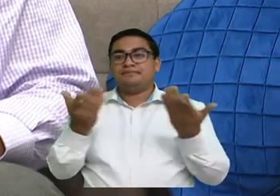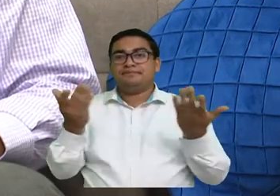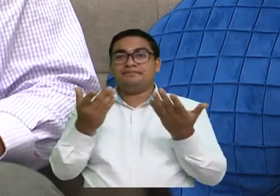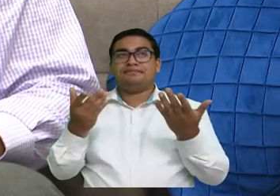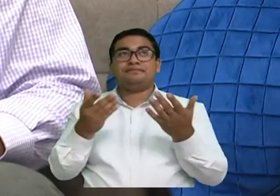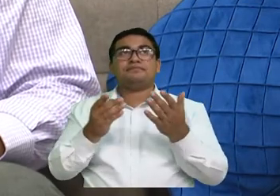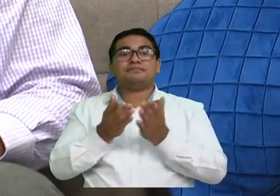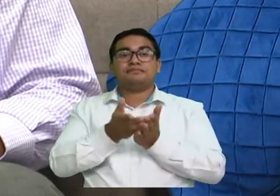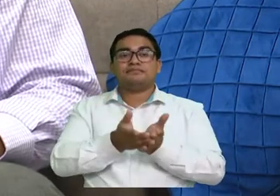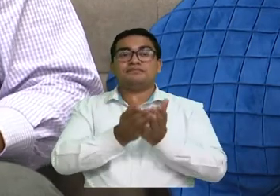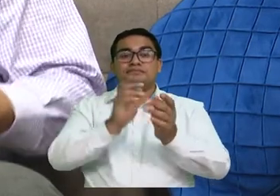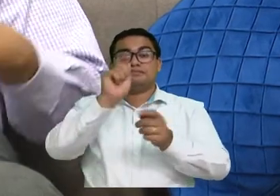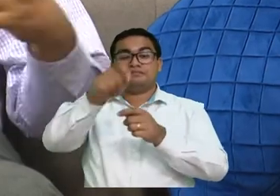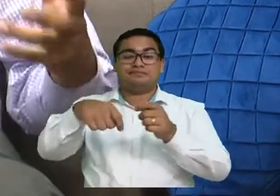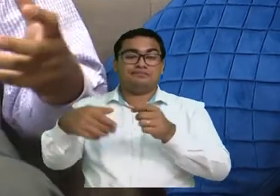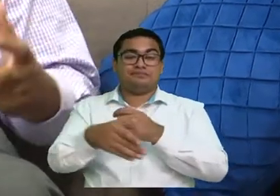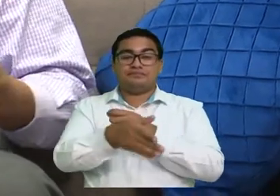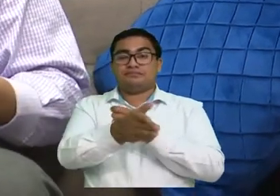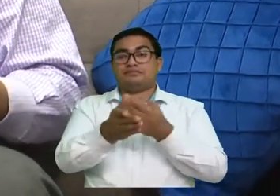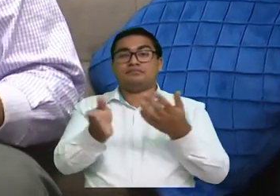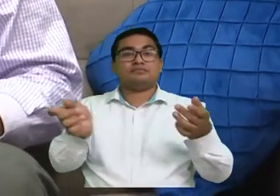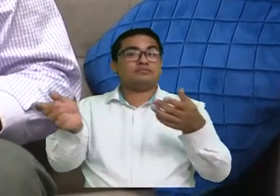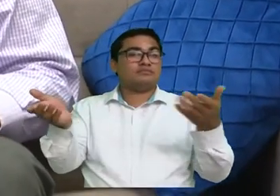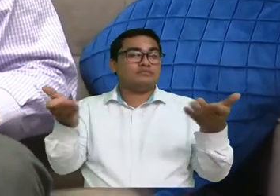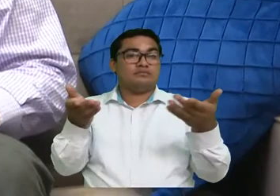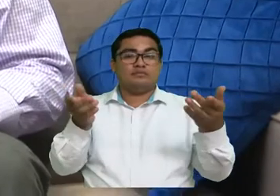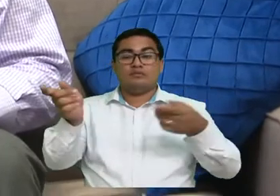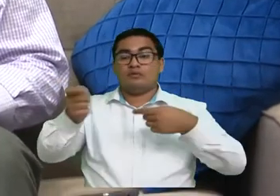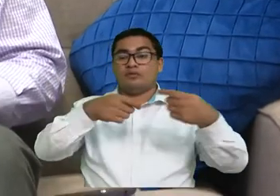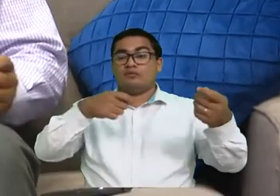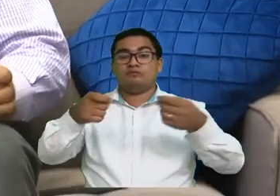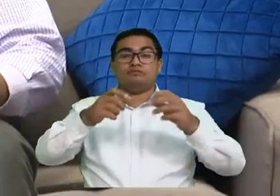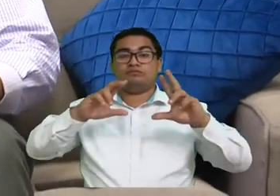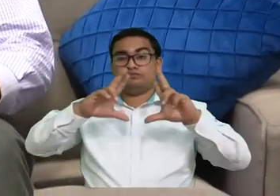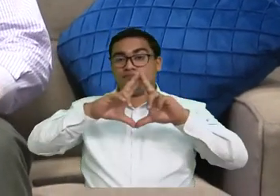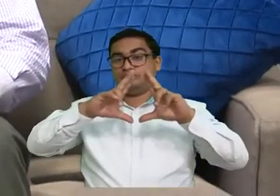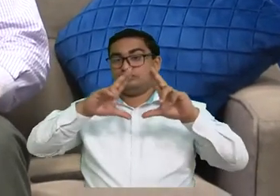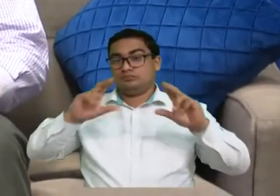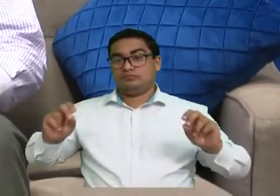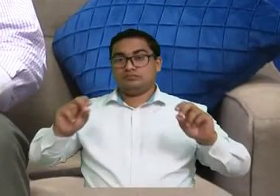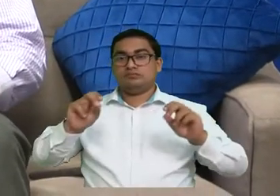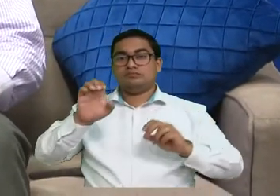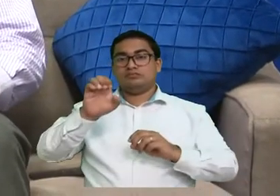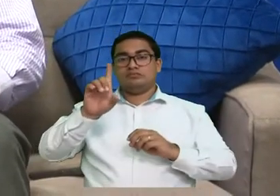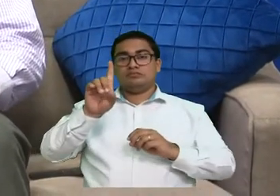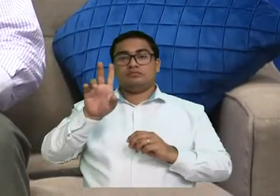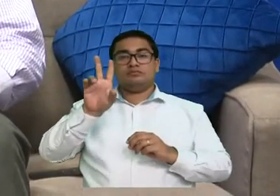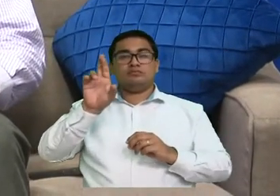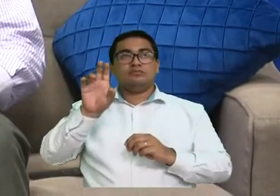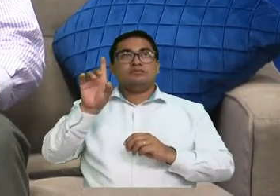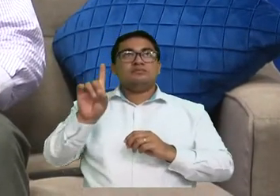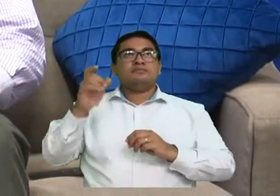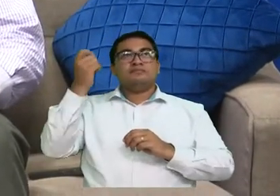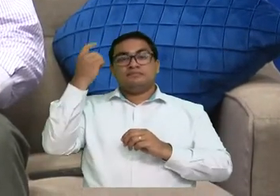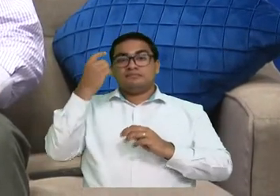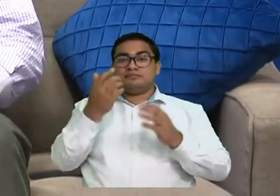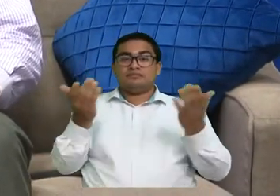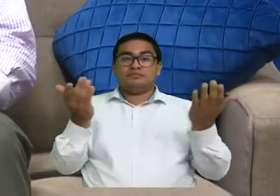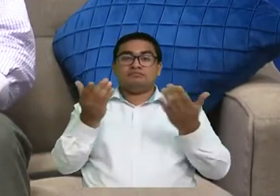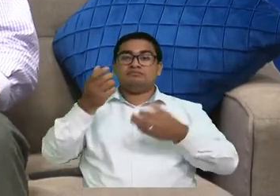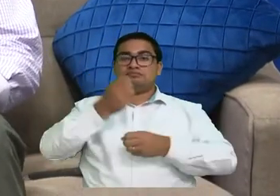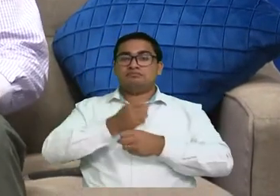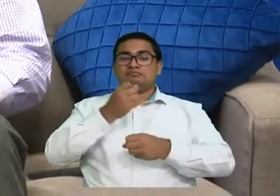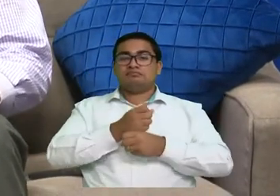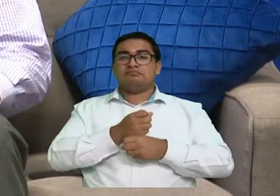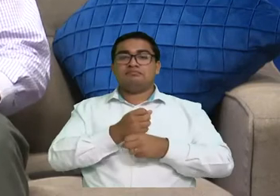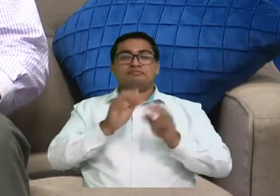pesca y la comercialización, como ha venido creciendo en el mercado interno. Compañero Edward, entender un poquito las líneas de trabajo a partir de ese